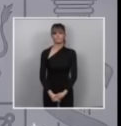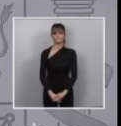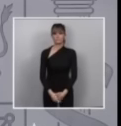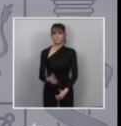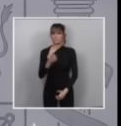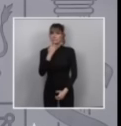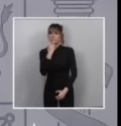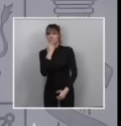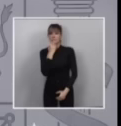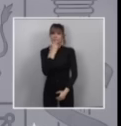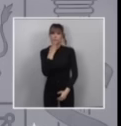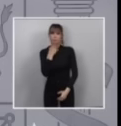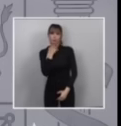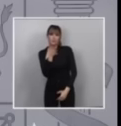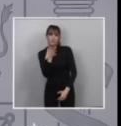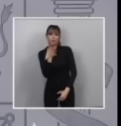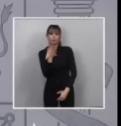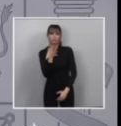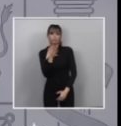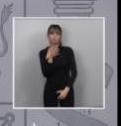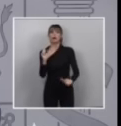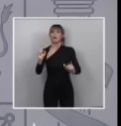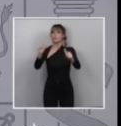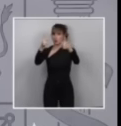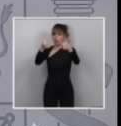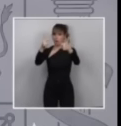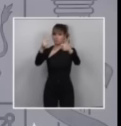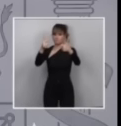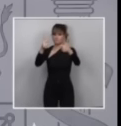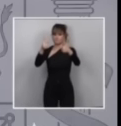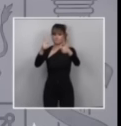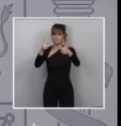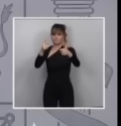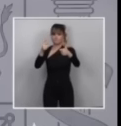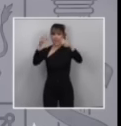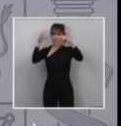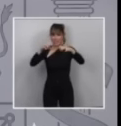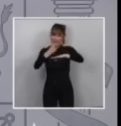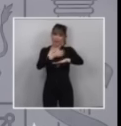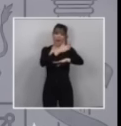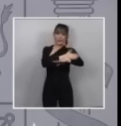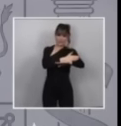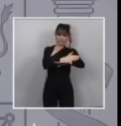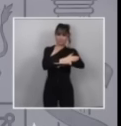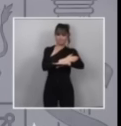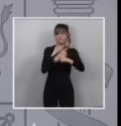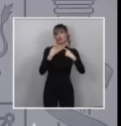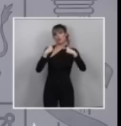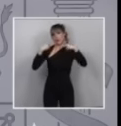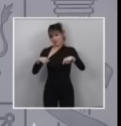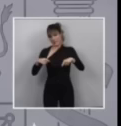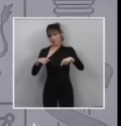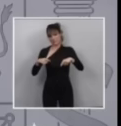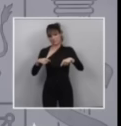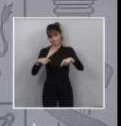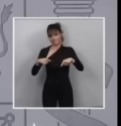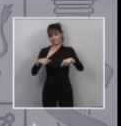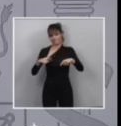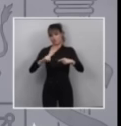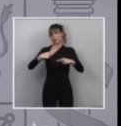alguna razón eh para aprobarlos antes de esta Dana y las terribles tragedias que Está